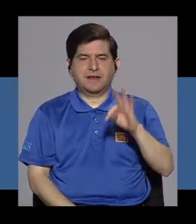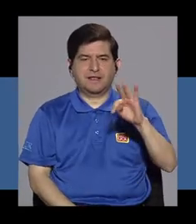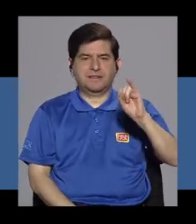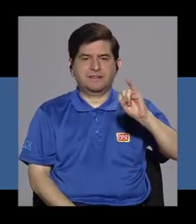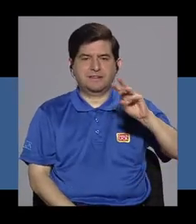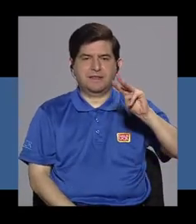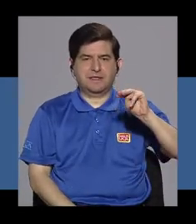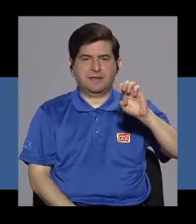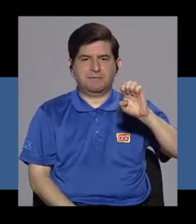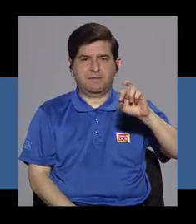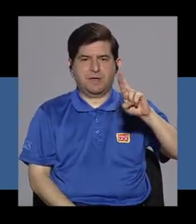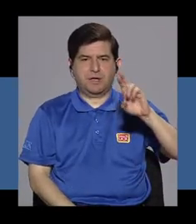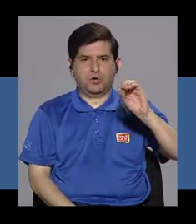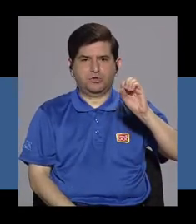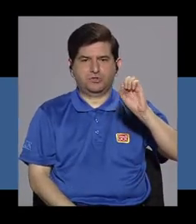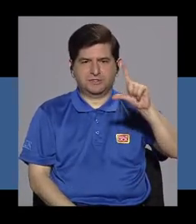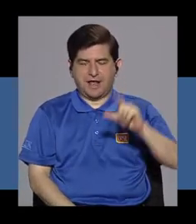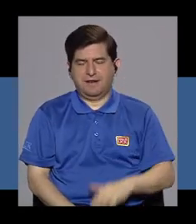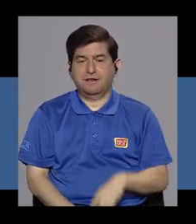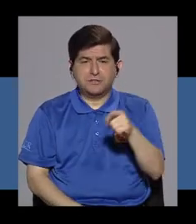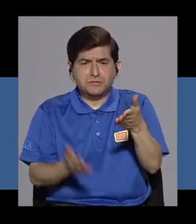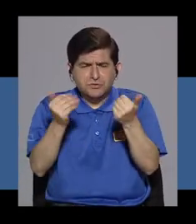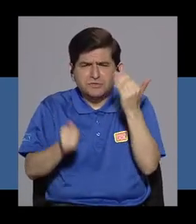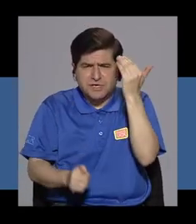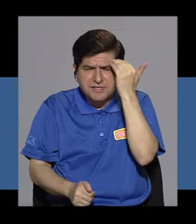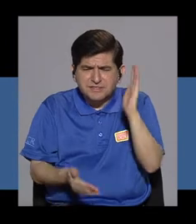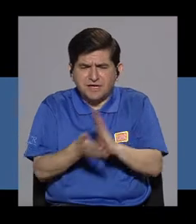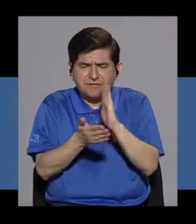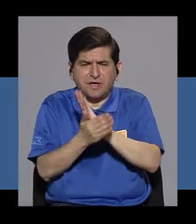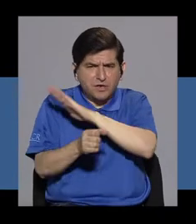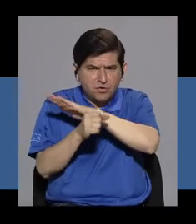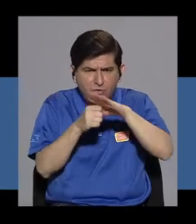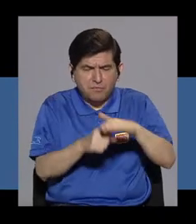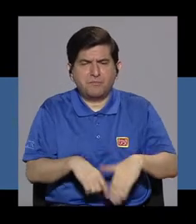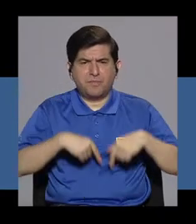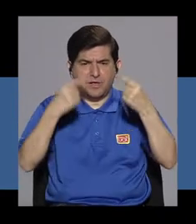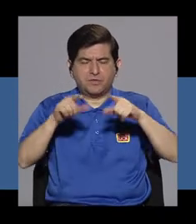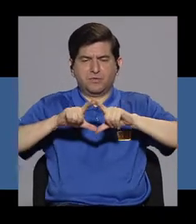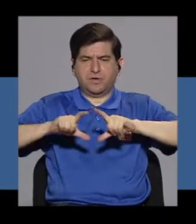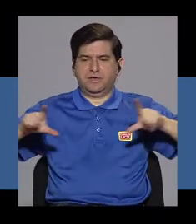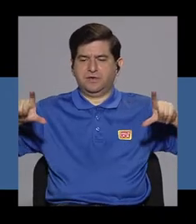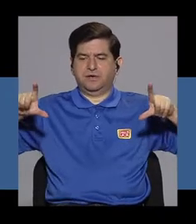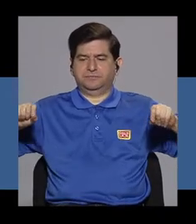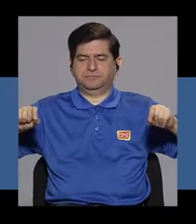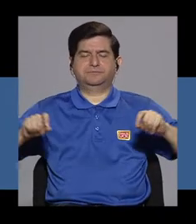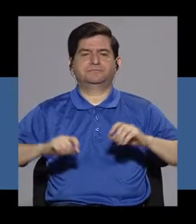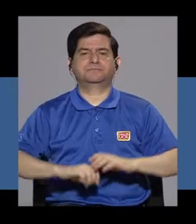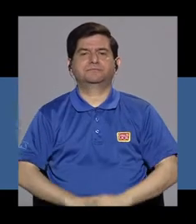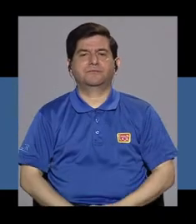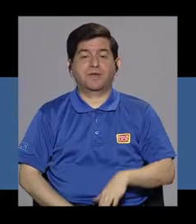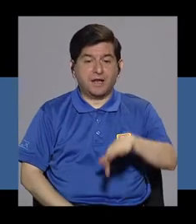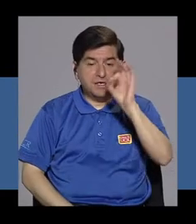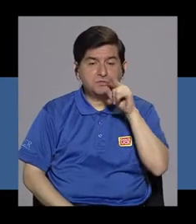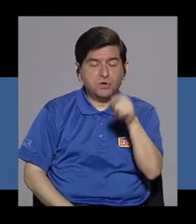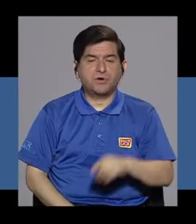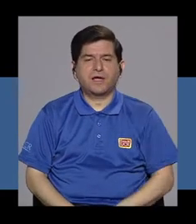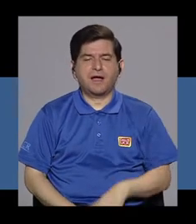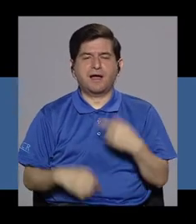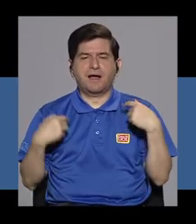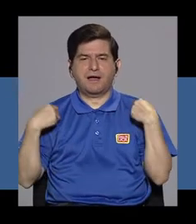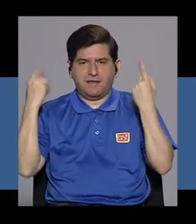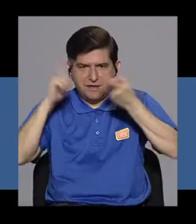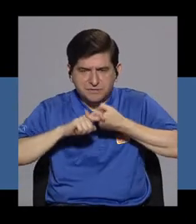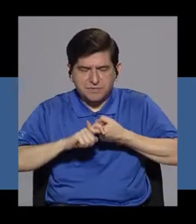vacunas que contengan timerosal como conservante. Si desea consultar el documento completo, diríjase a la página